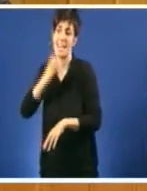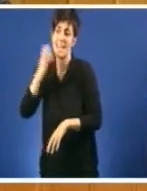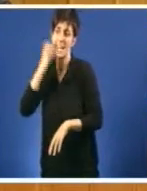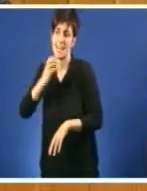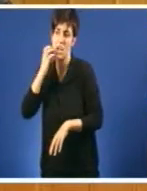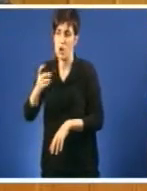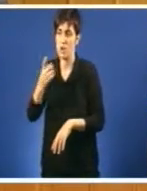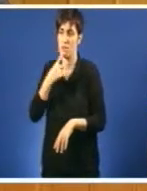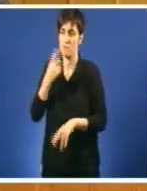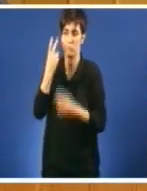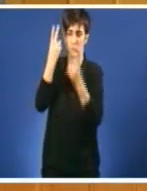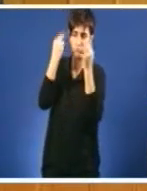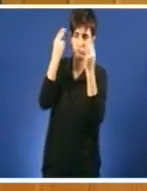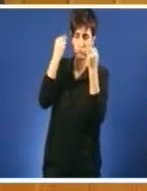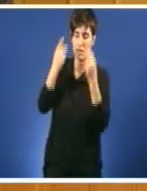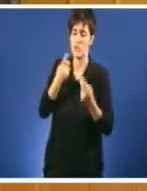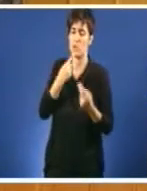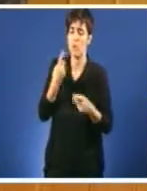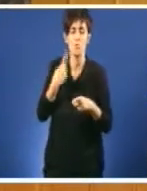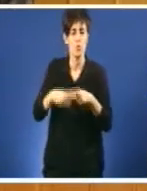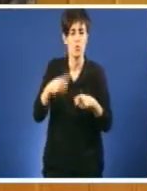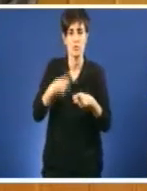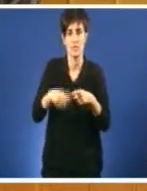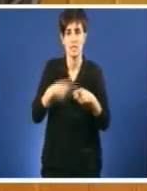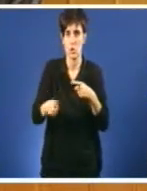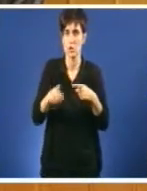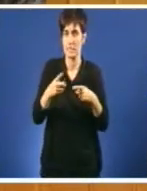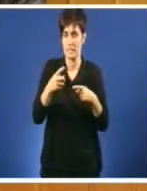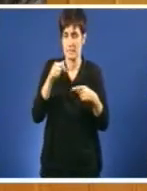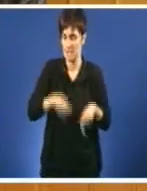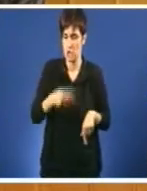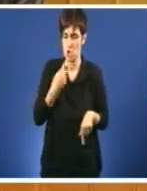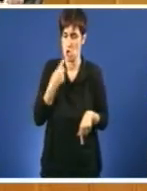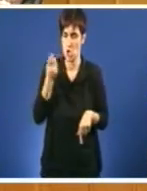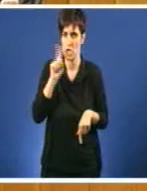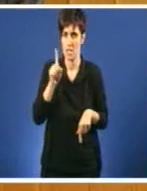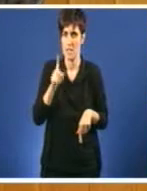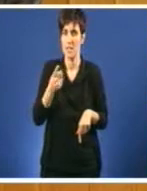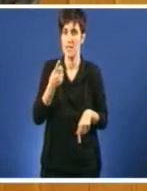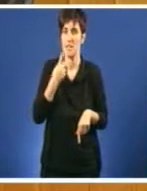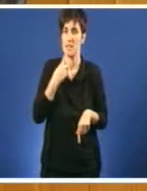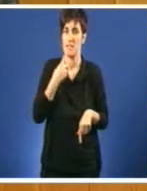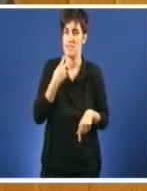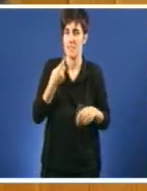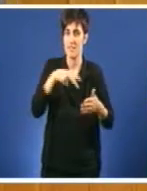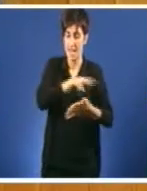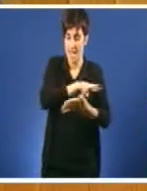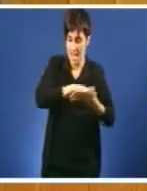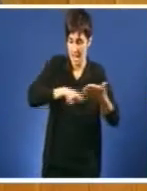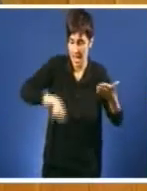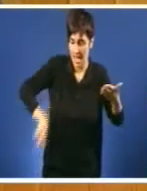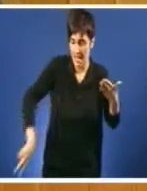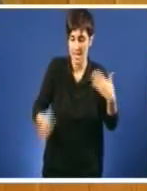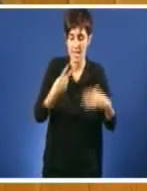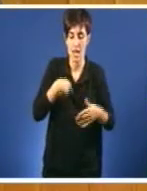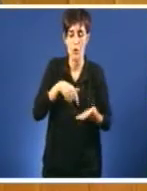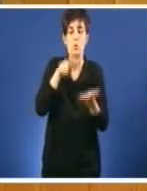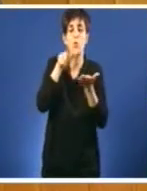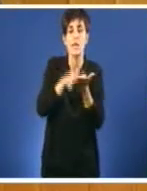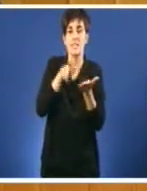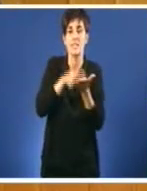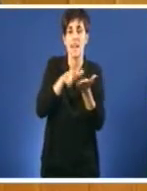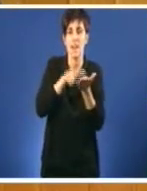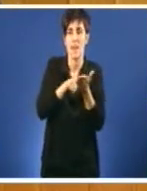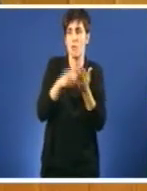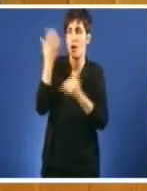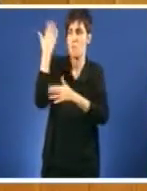cousas que non acostuma decir aquí. Dixo que Galiza ten un idioma bello como o que máis e unha relación de máis de 11